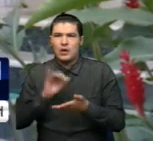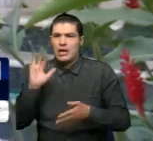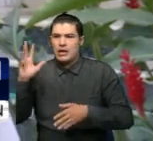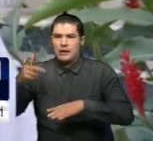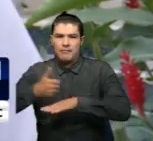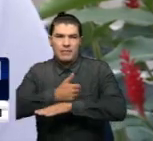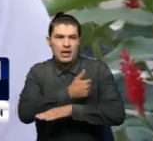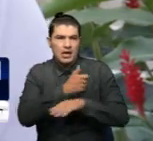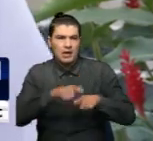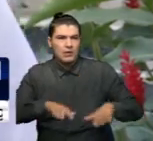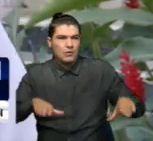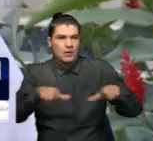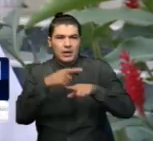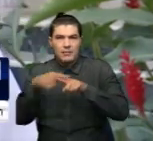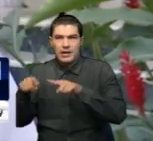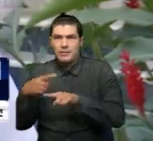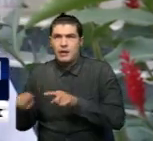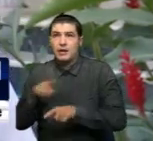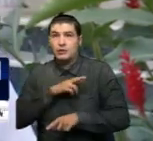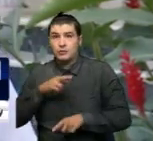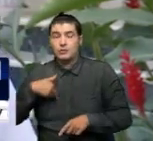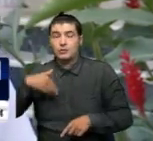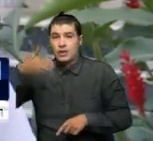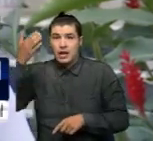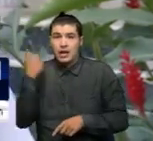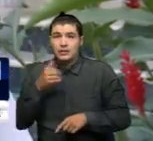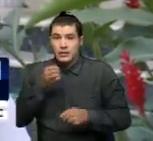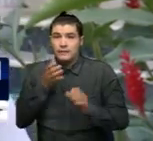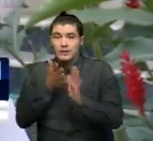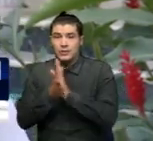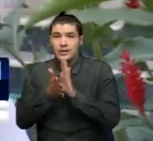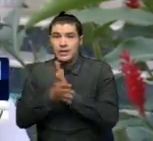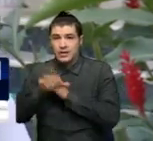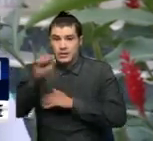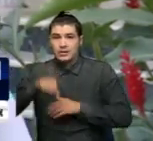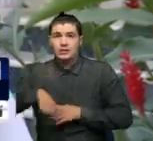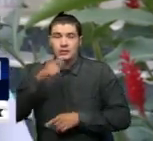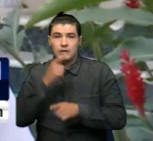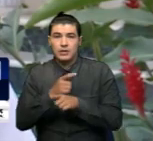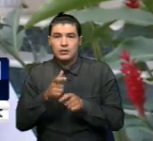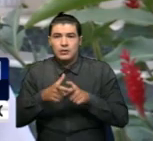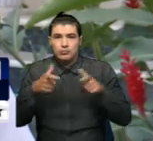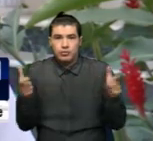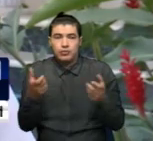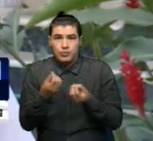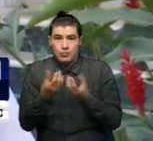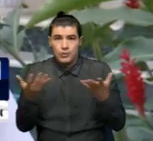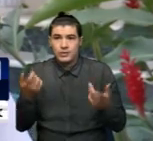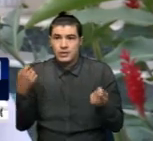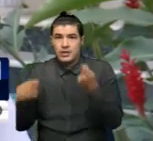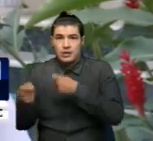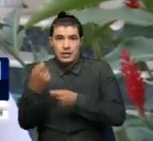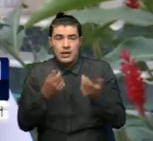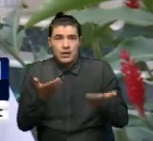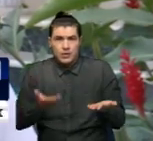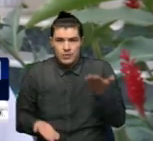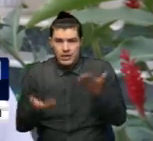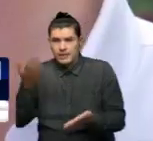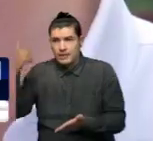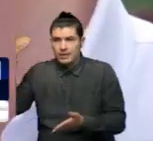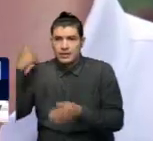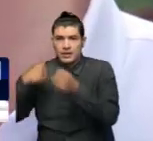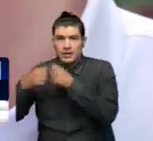tascas y sitios hemos tenido la información de que ha subido la venta en comparación a los años